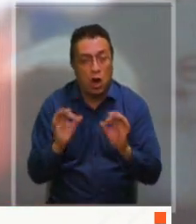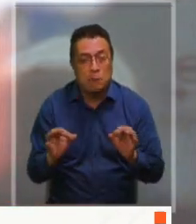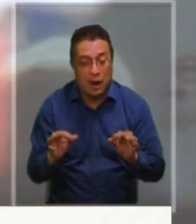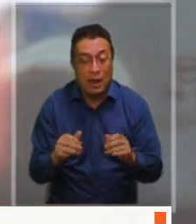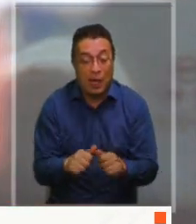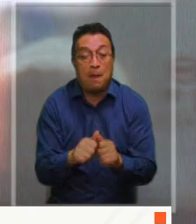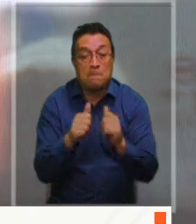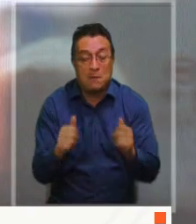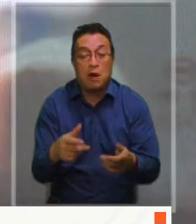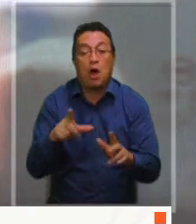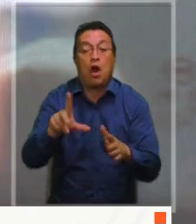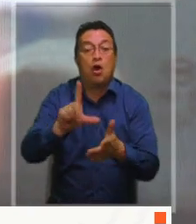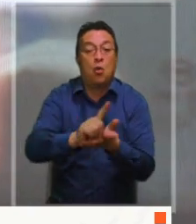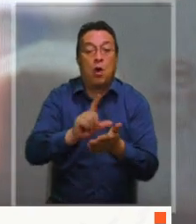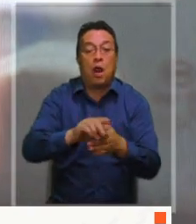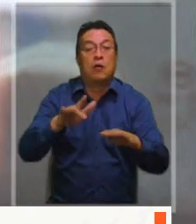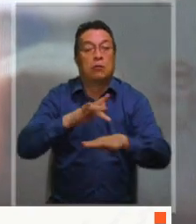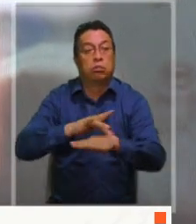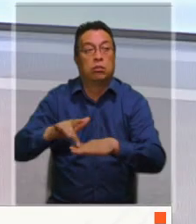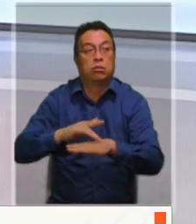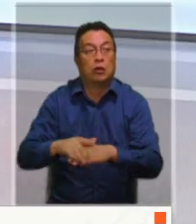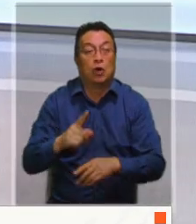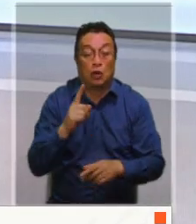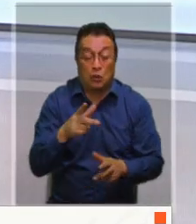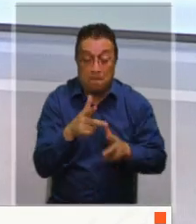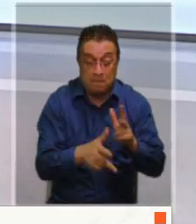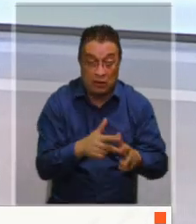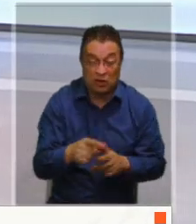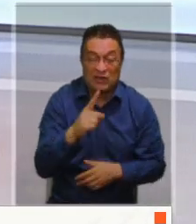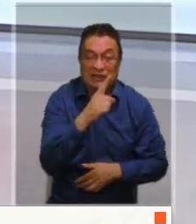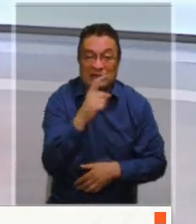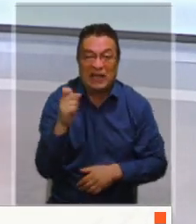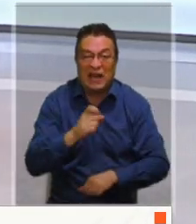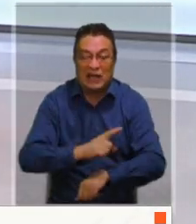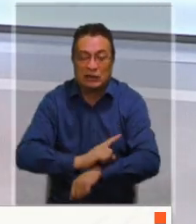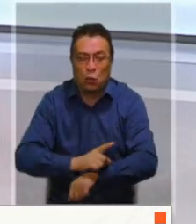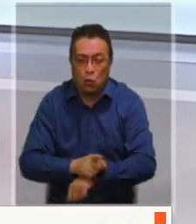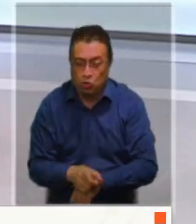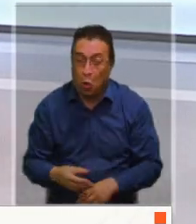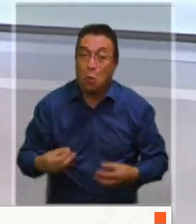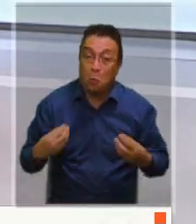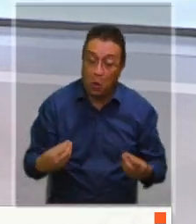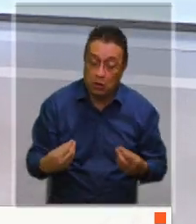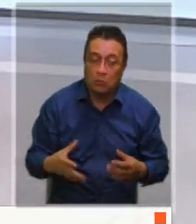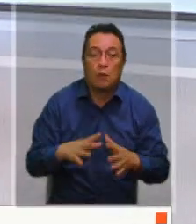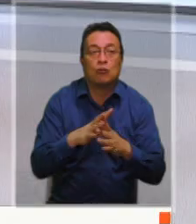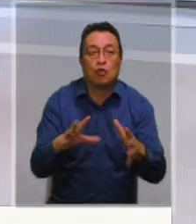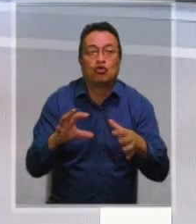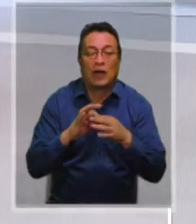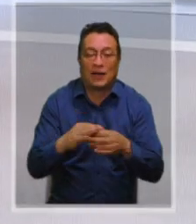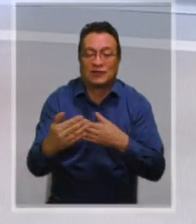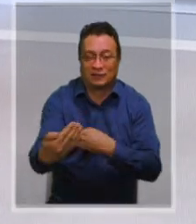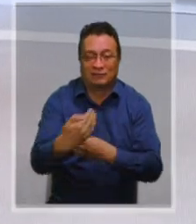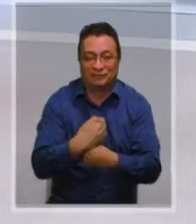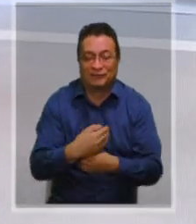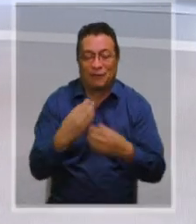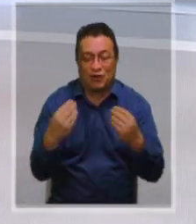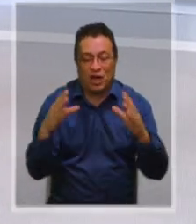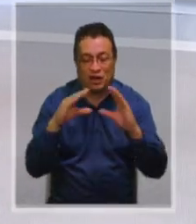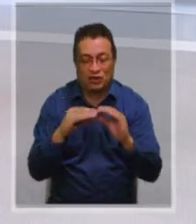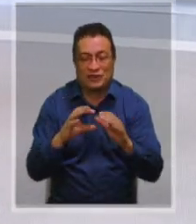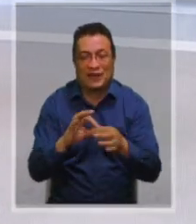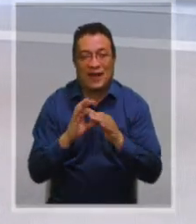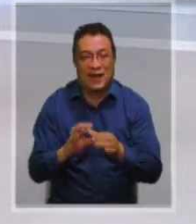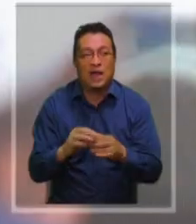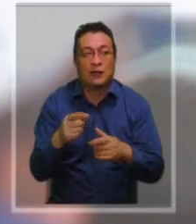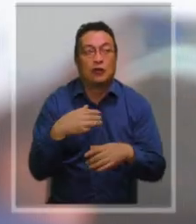con más espacio en los vagones. Un tren cada 100 segundos. Nos quedamos con esa cifra. Ministro, muchísimas gracias por estar con nosotros esta noche. Gracias a ti, Ramón. La verdad que